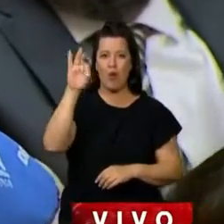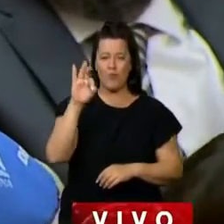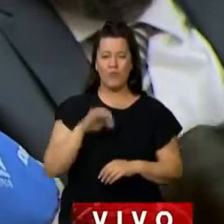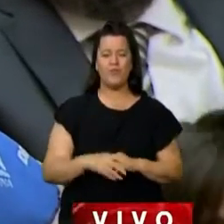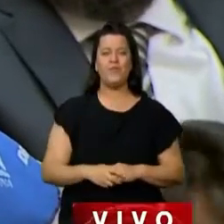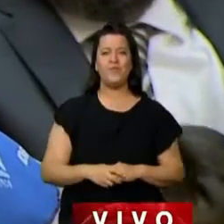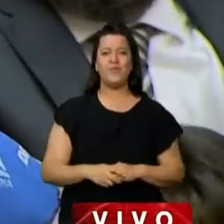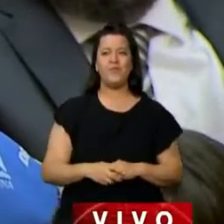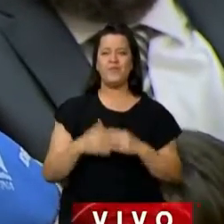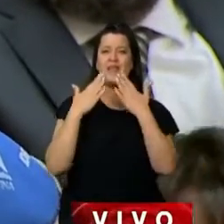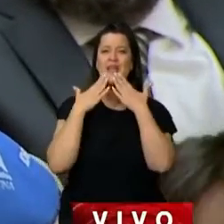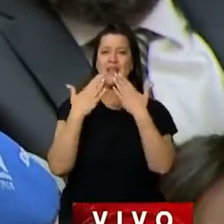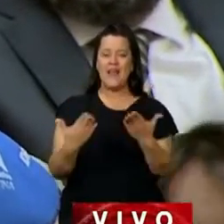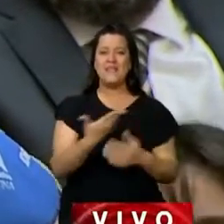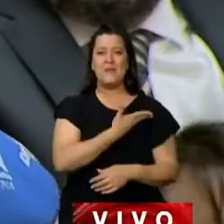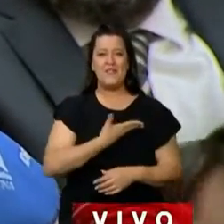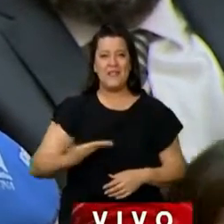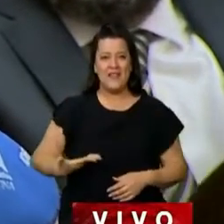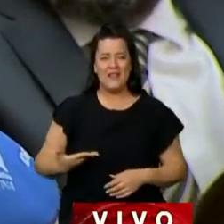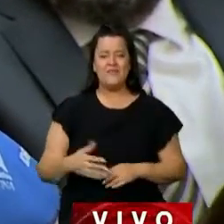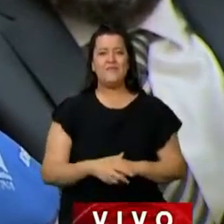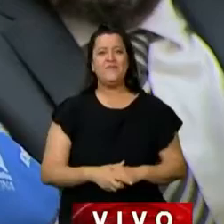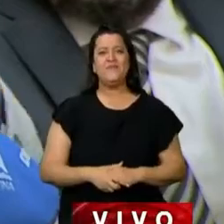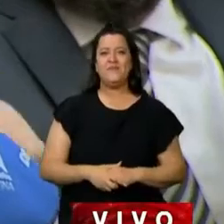Muchas gracias, señora Presidenta.